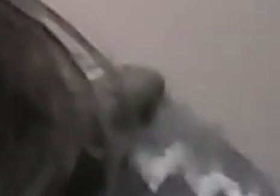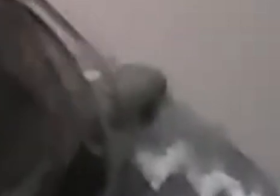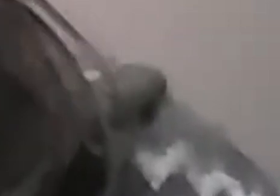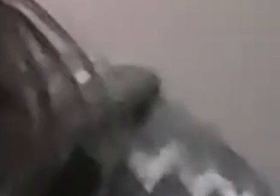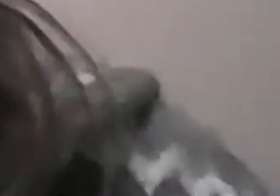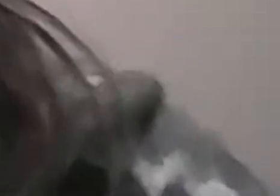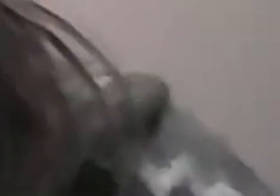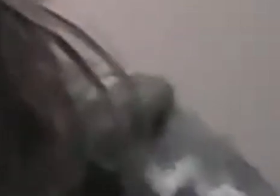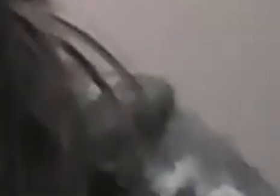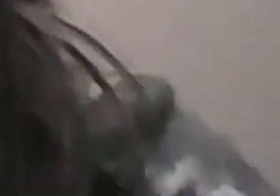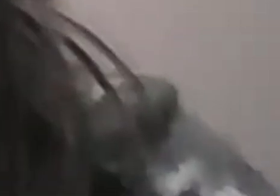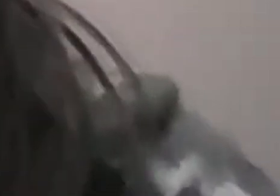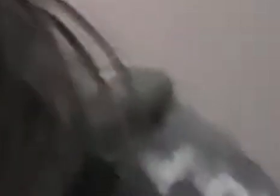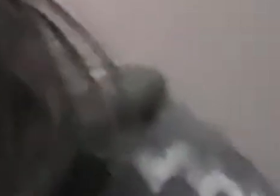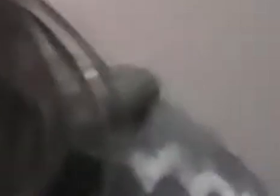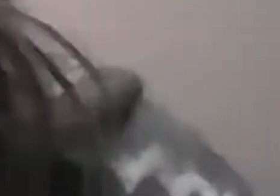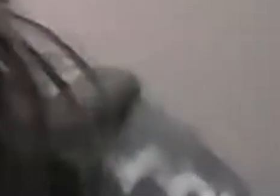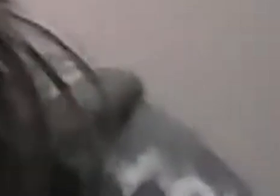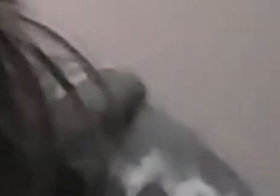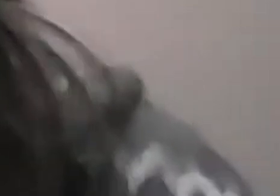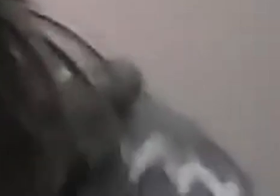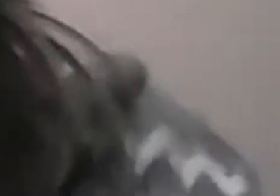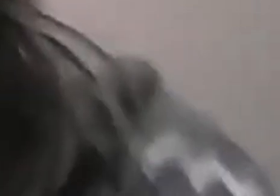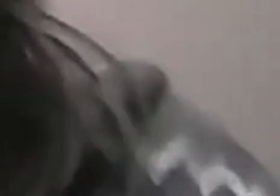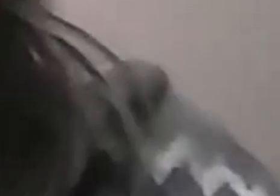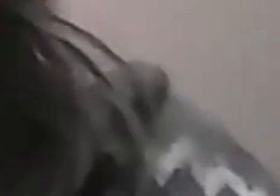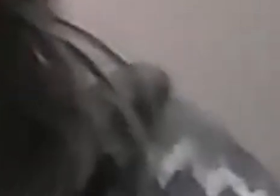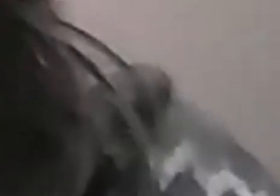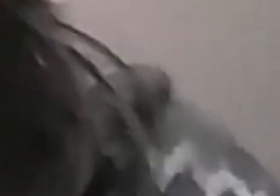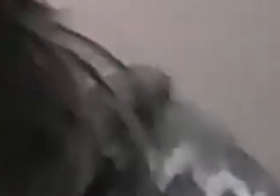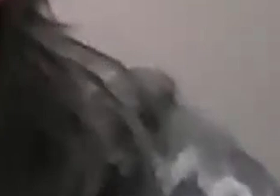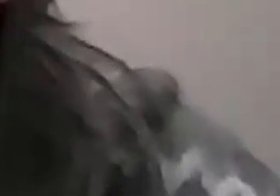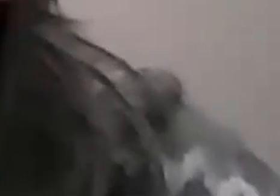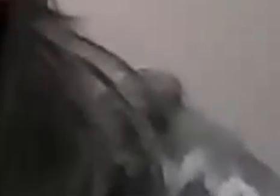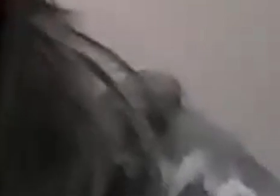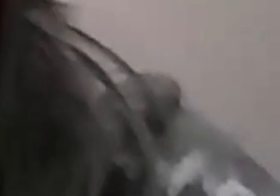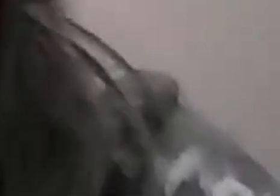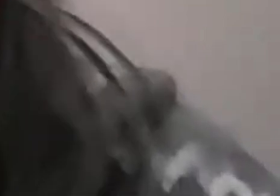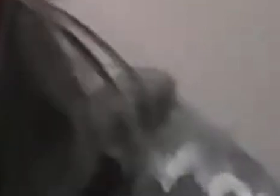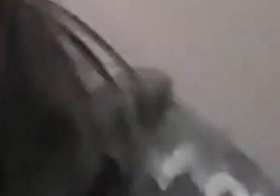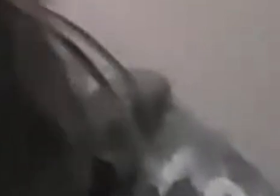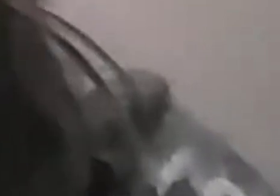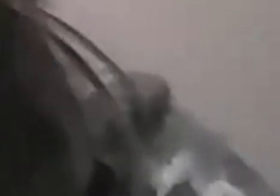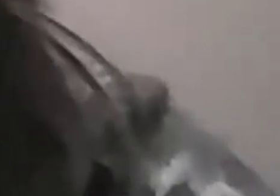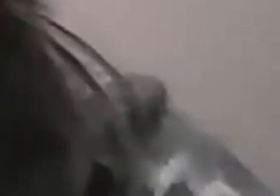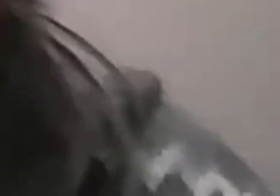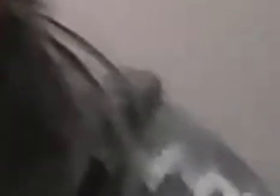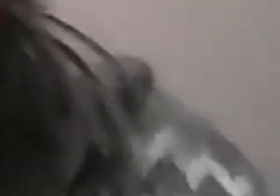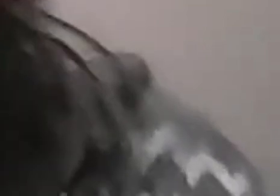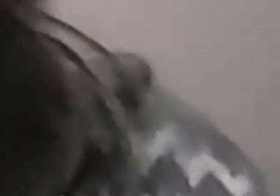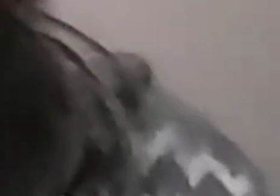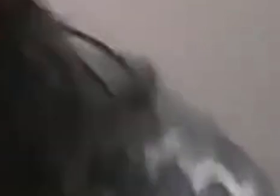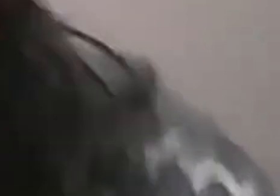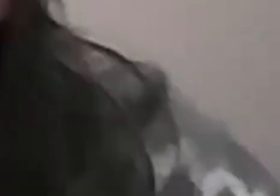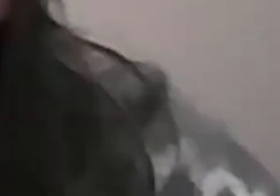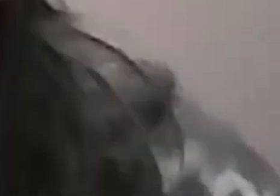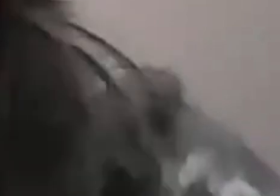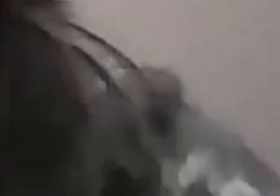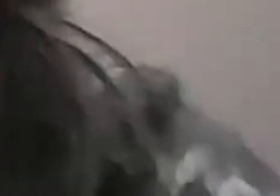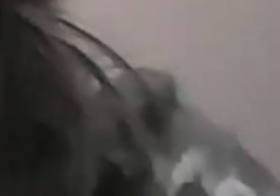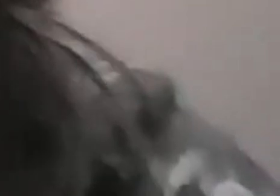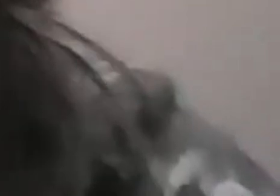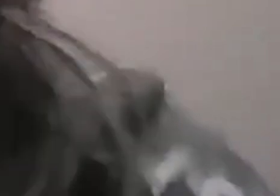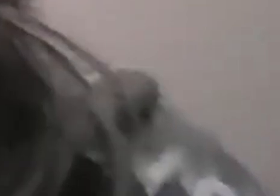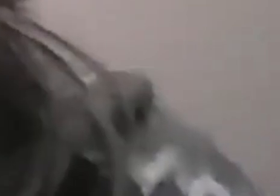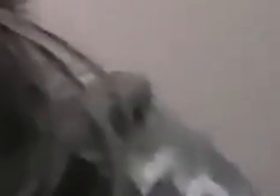con la presencia de la doctora Cristina Mancilla, a quien agradecemos siempre el tiempo que nos